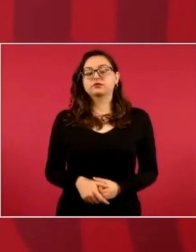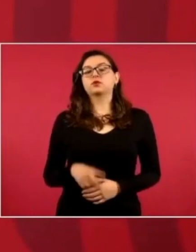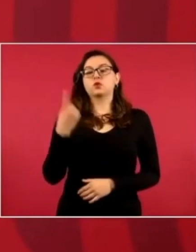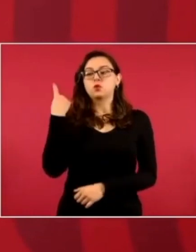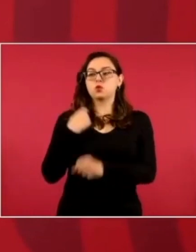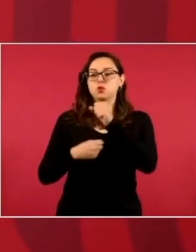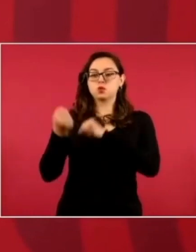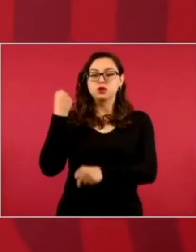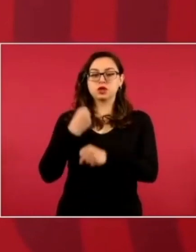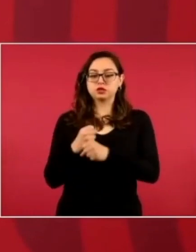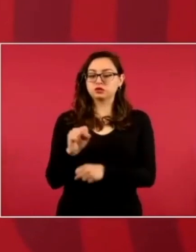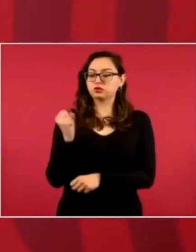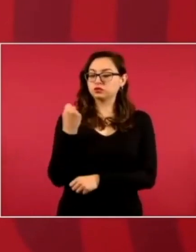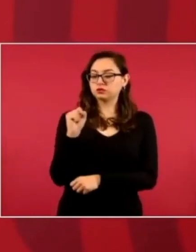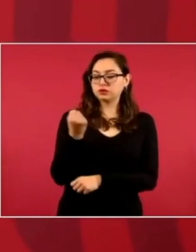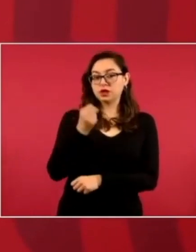septiembre,